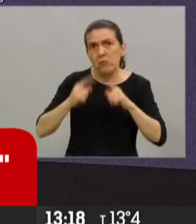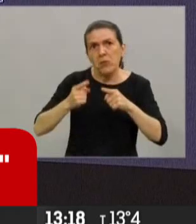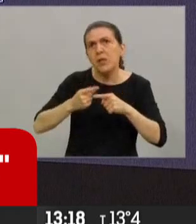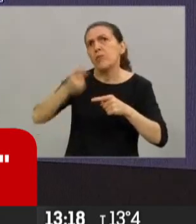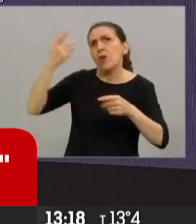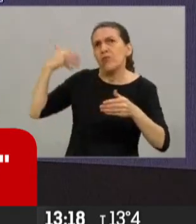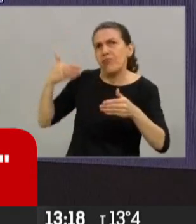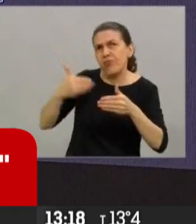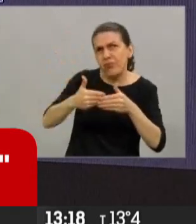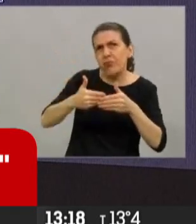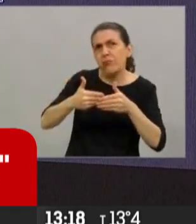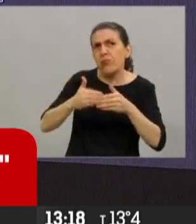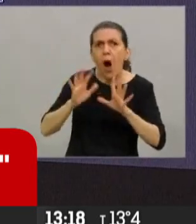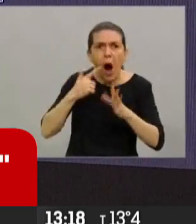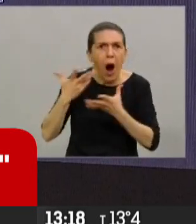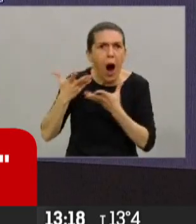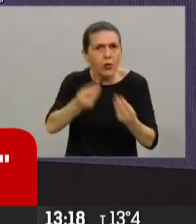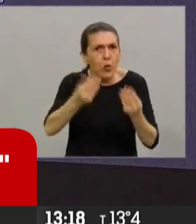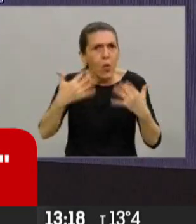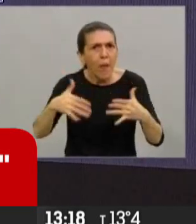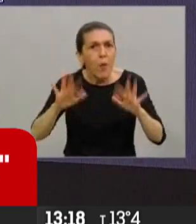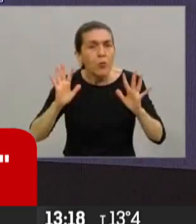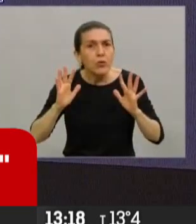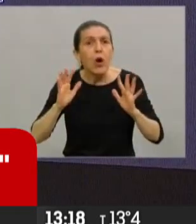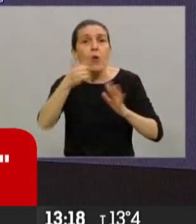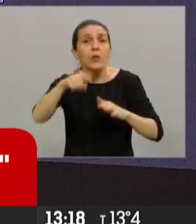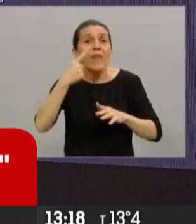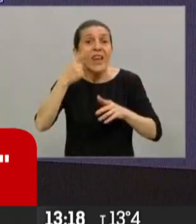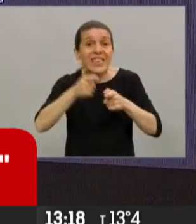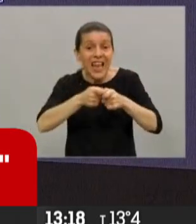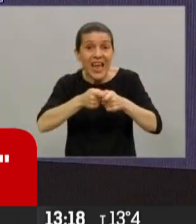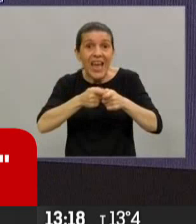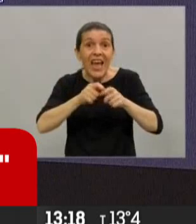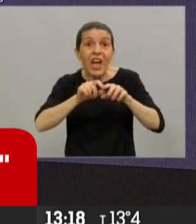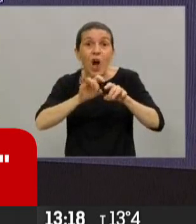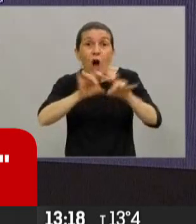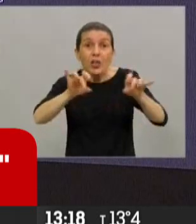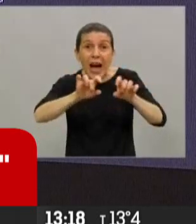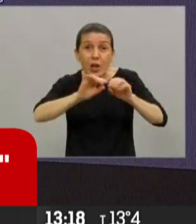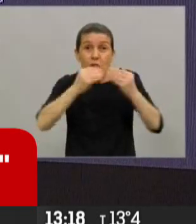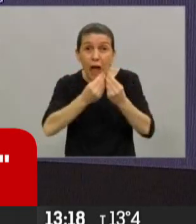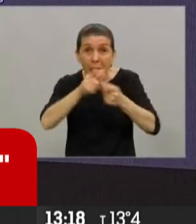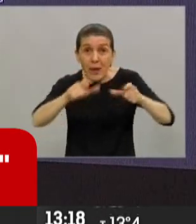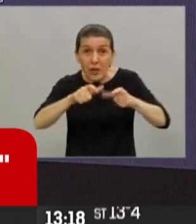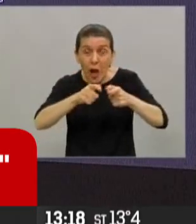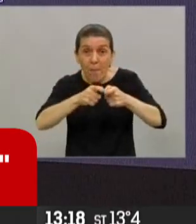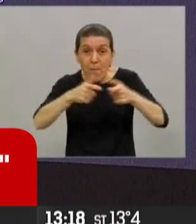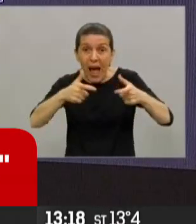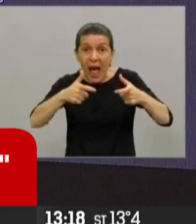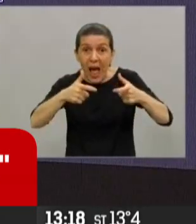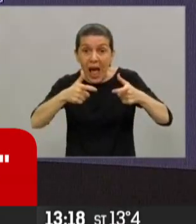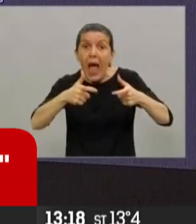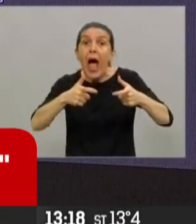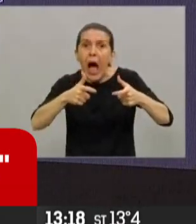hemos vivido han sido útiles. Fíjense ustedes que el tiempo de duplicación de casos, es decir, el tiempo en que